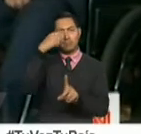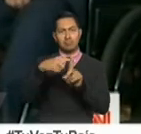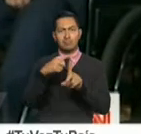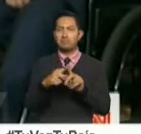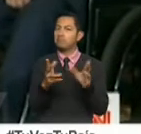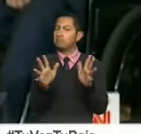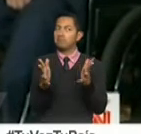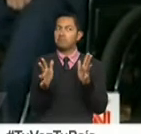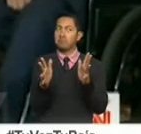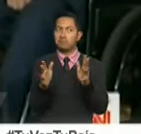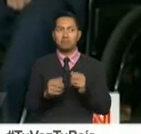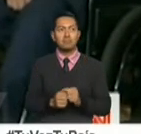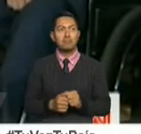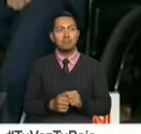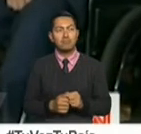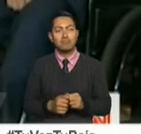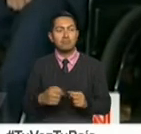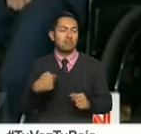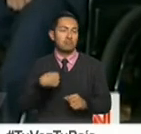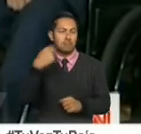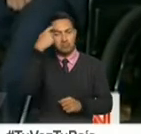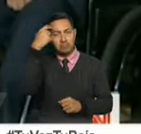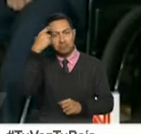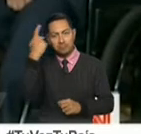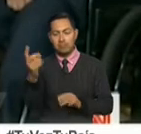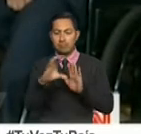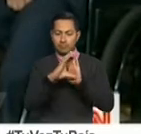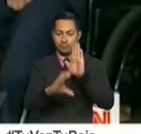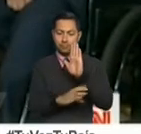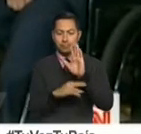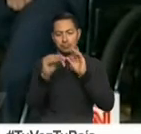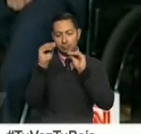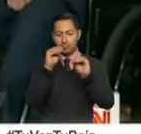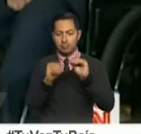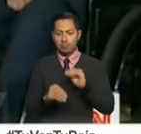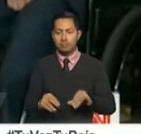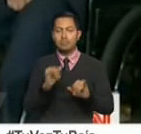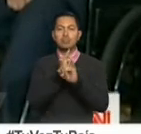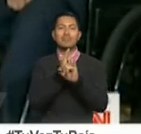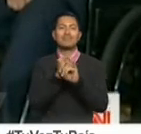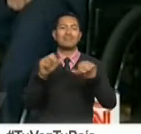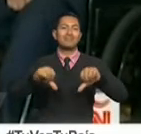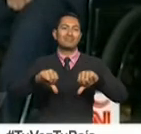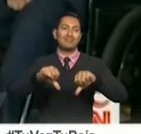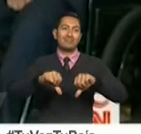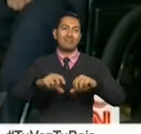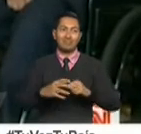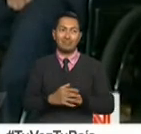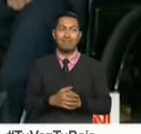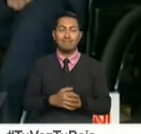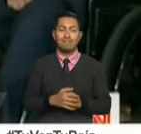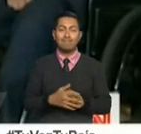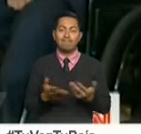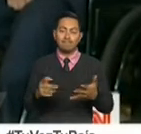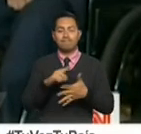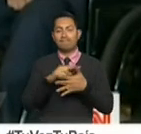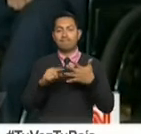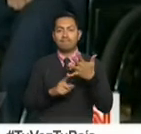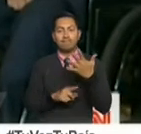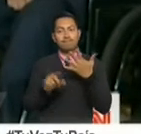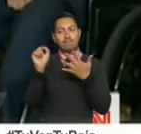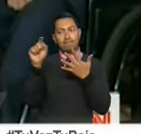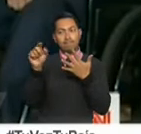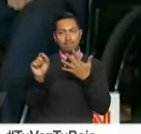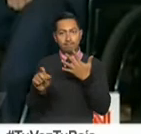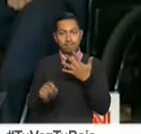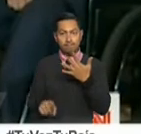Creo fundamentalmente que ha sido por una mala práctica de la institucionalidad. Entonces, las preguntas de la consulta, una de esas